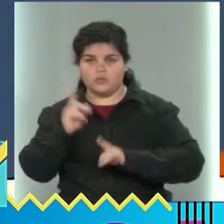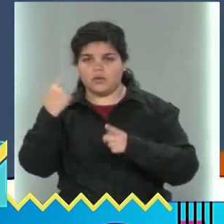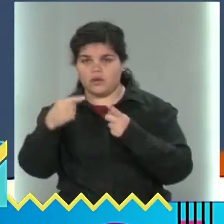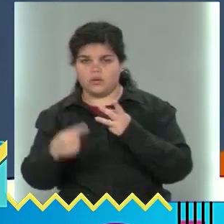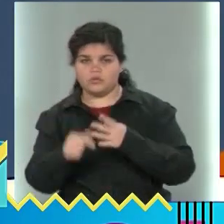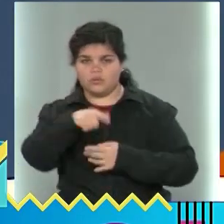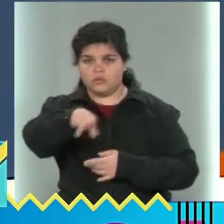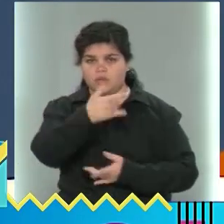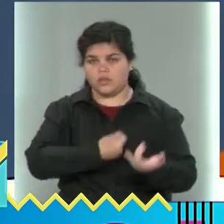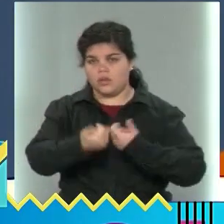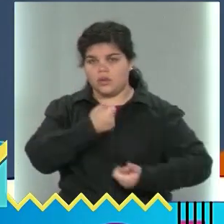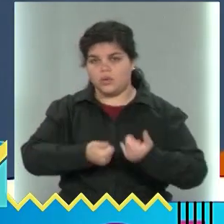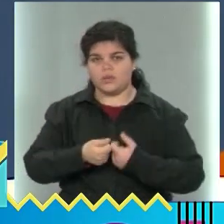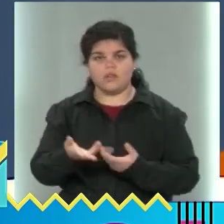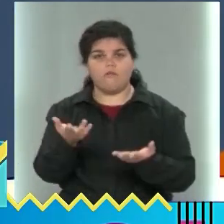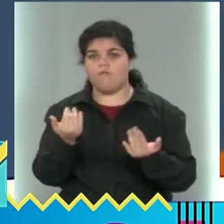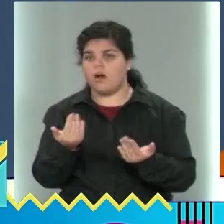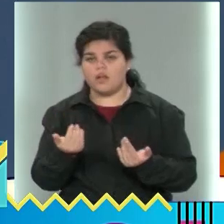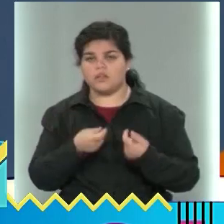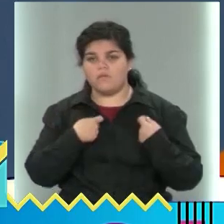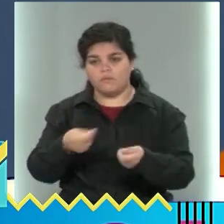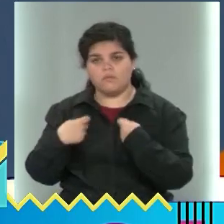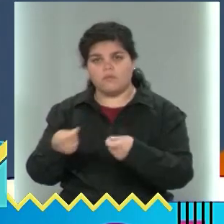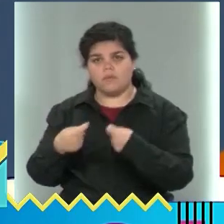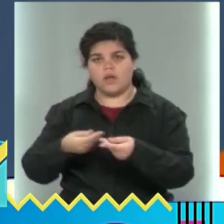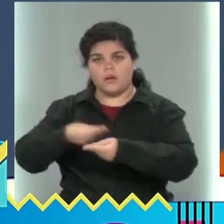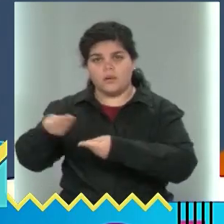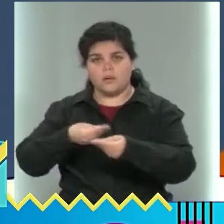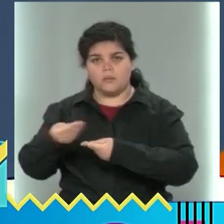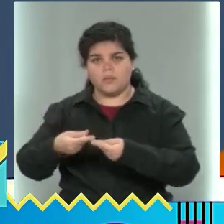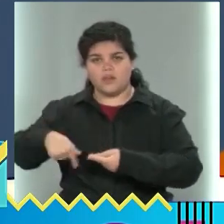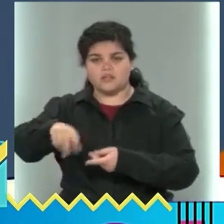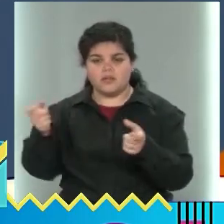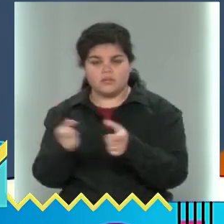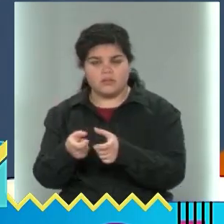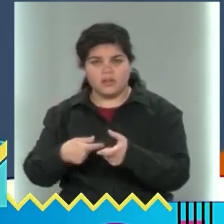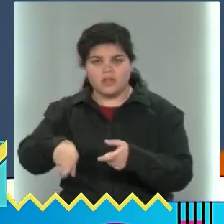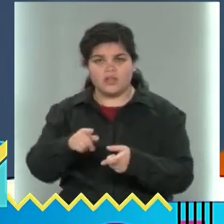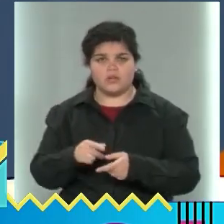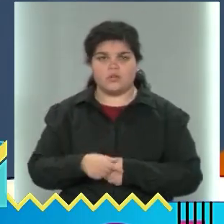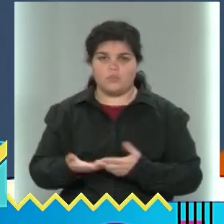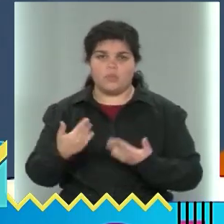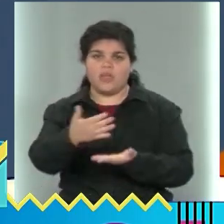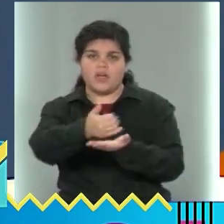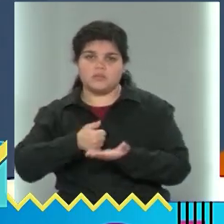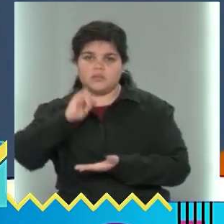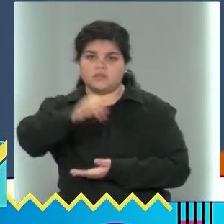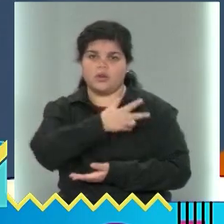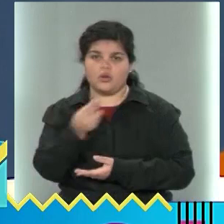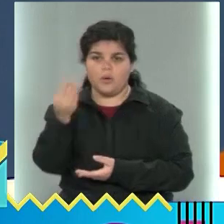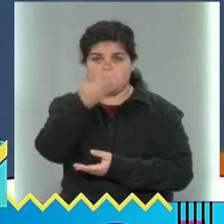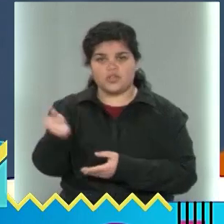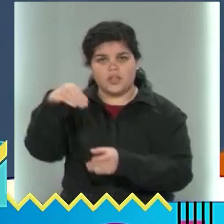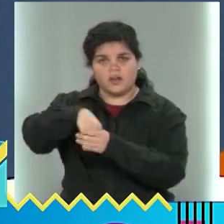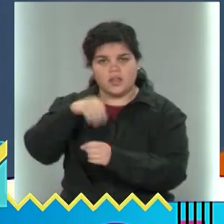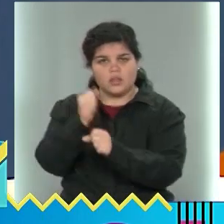dijeron, falta financiamiento de las pymes, porque se puede tomar empleado o no tomar empleado, pero hay que financiarlo